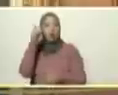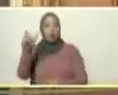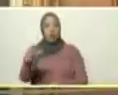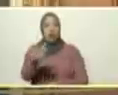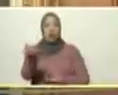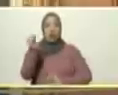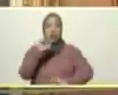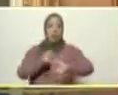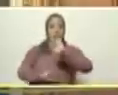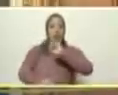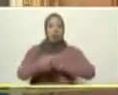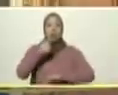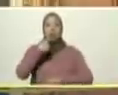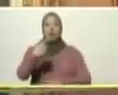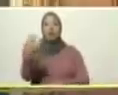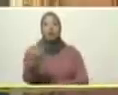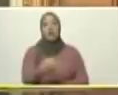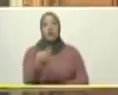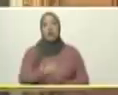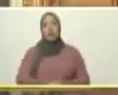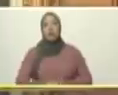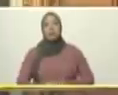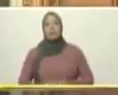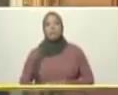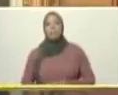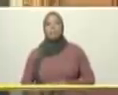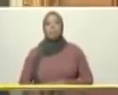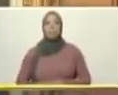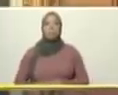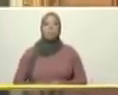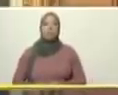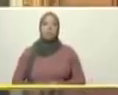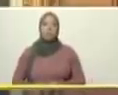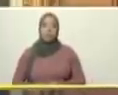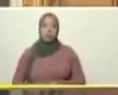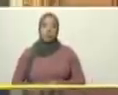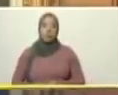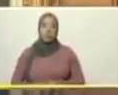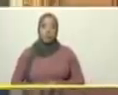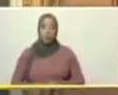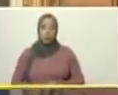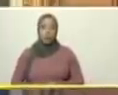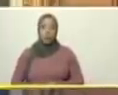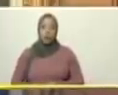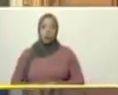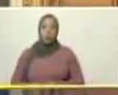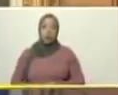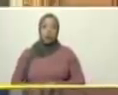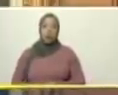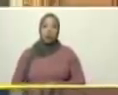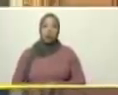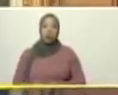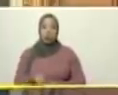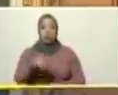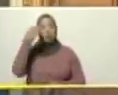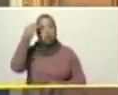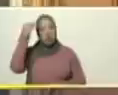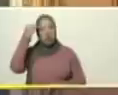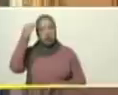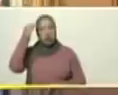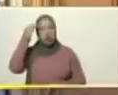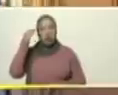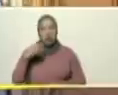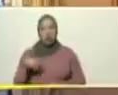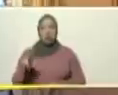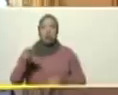verdad. Defendiéndola, mira, en un aparatico como este, Entonces, ¿saben qué es esto, no?